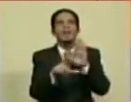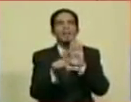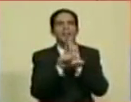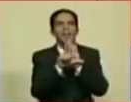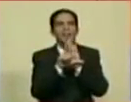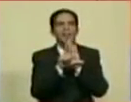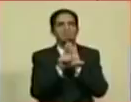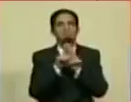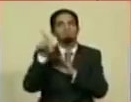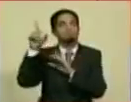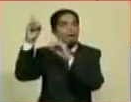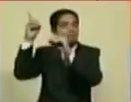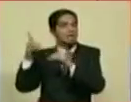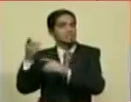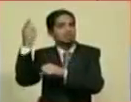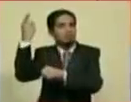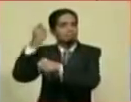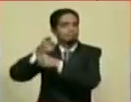arbitraria,